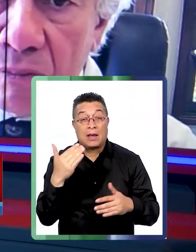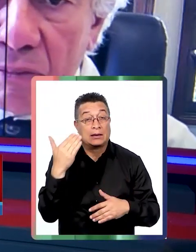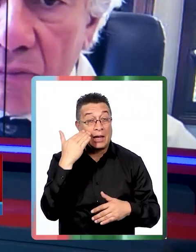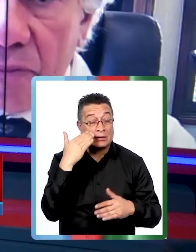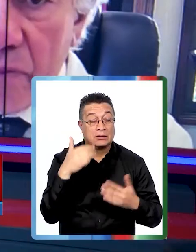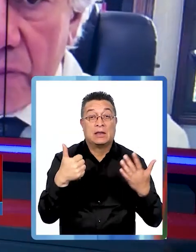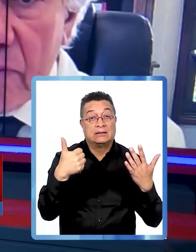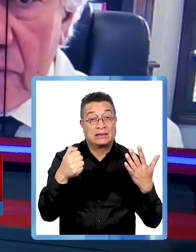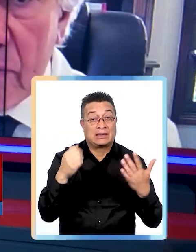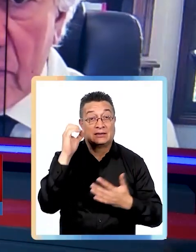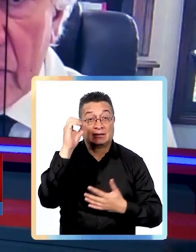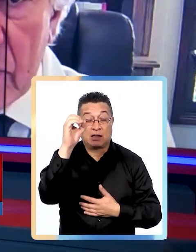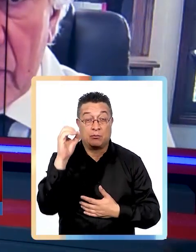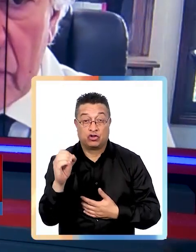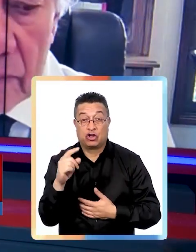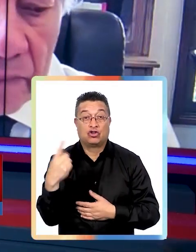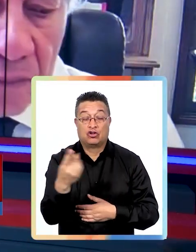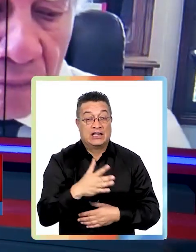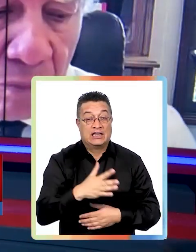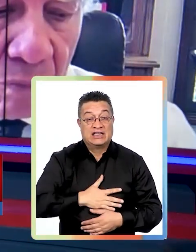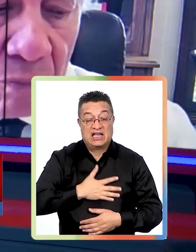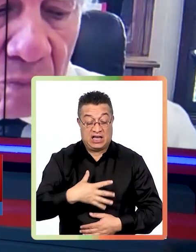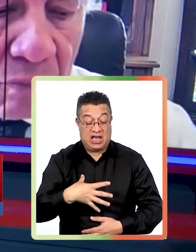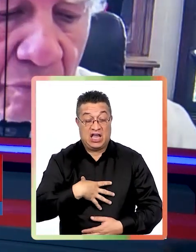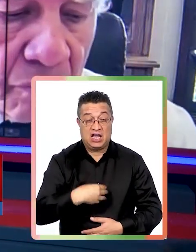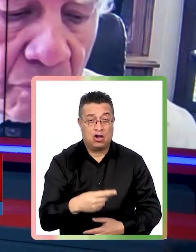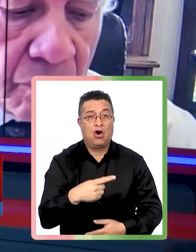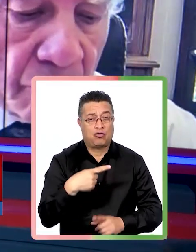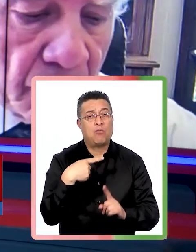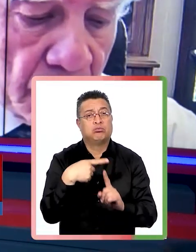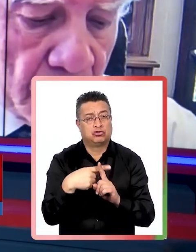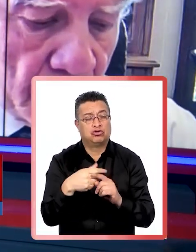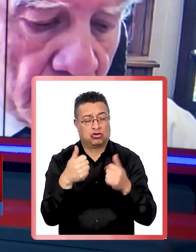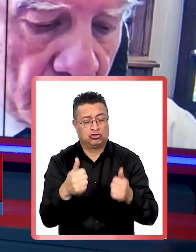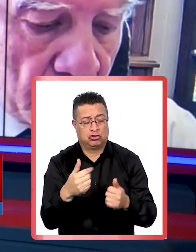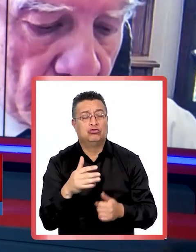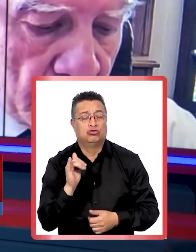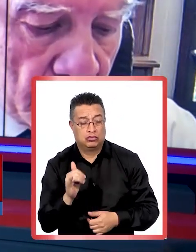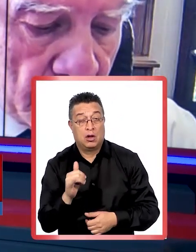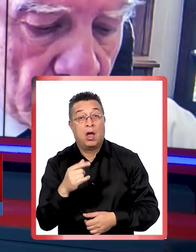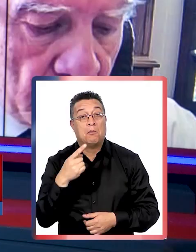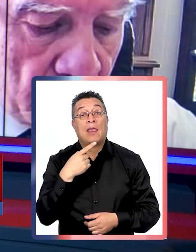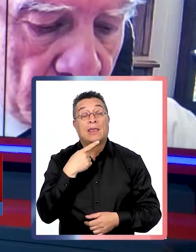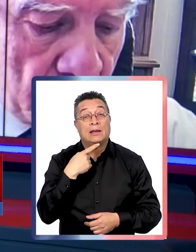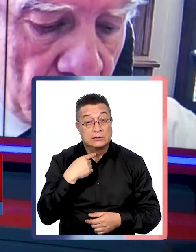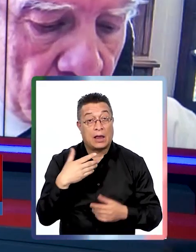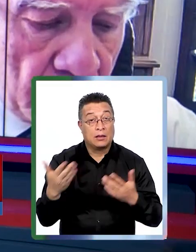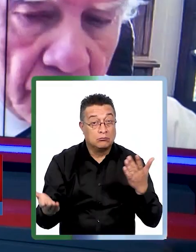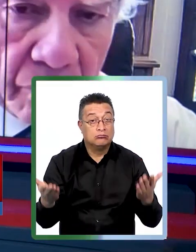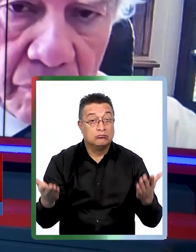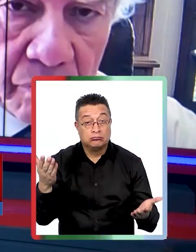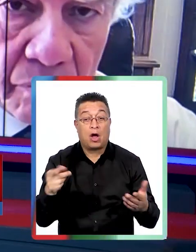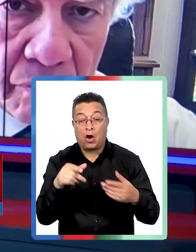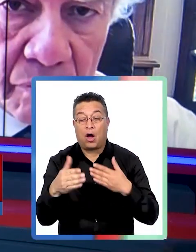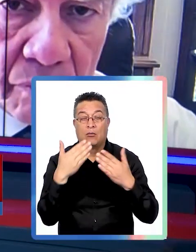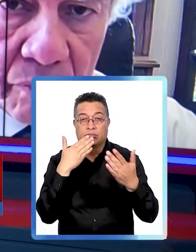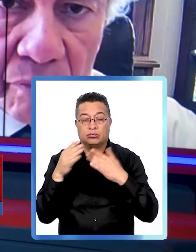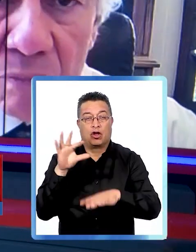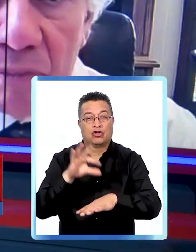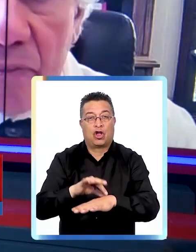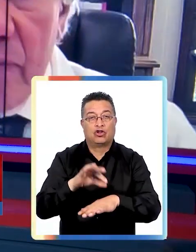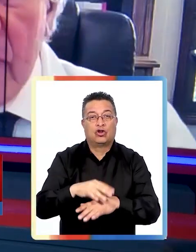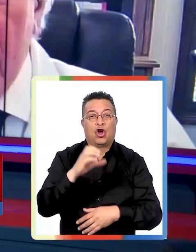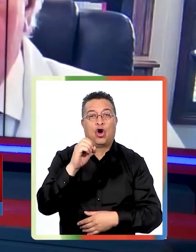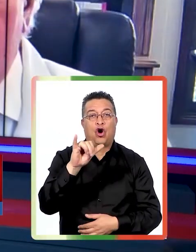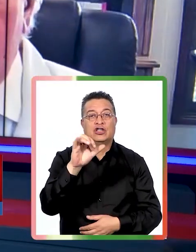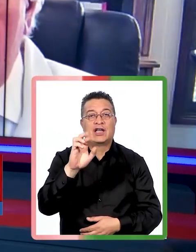casi un 60% considera que tener hijos es algo positivo y deseable. Interesante, ¿cierto? Hoy conversamos con el